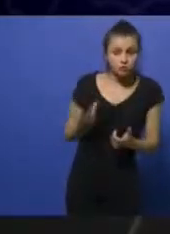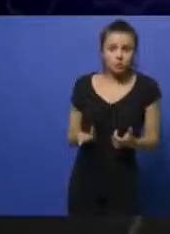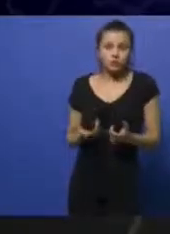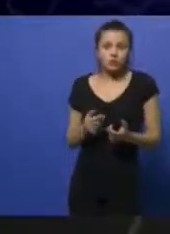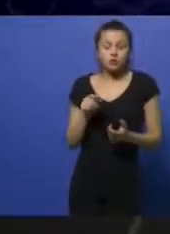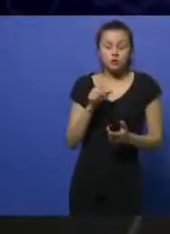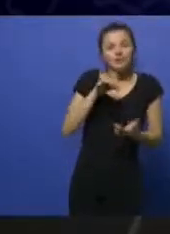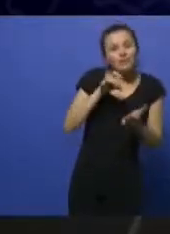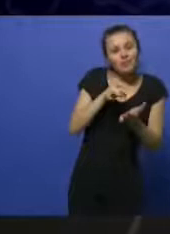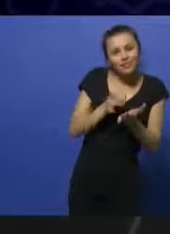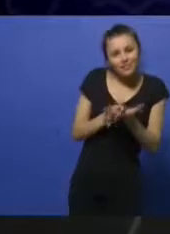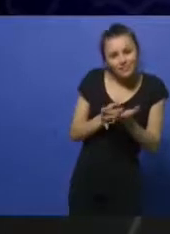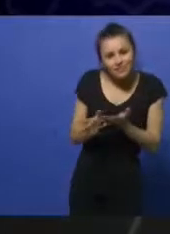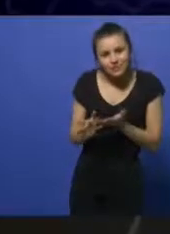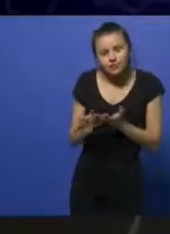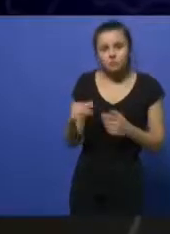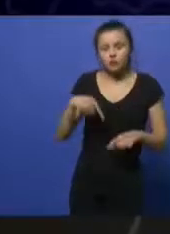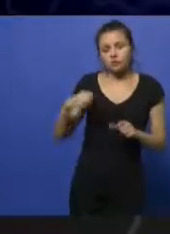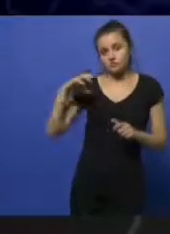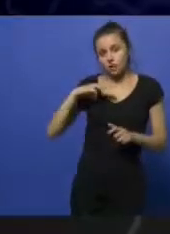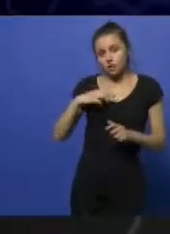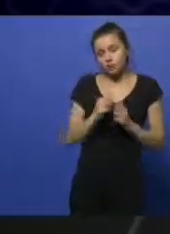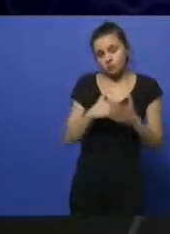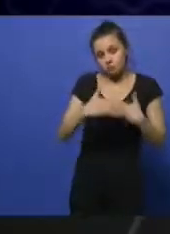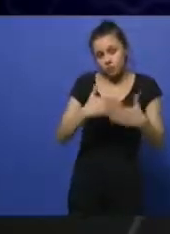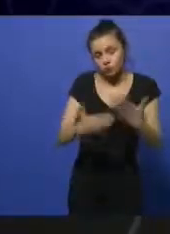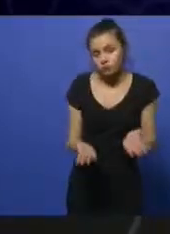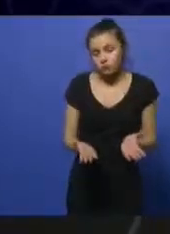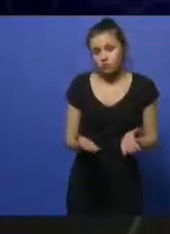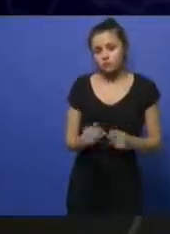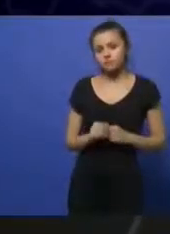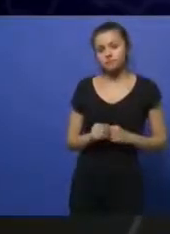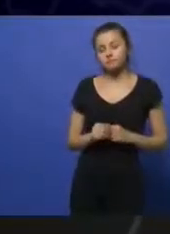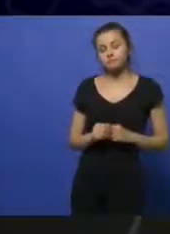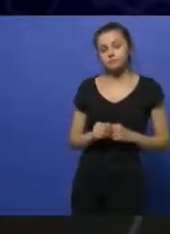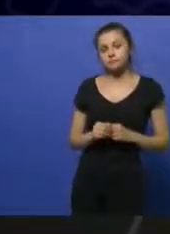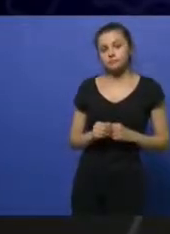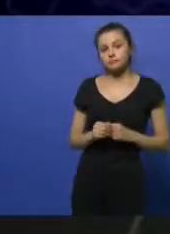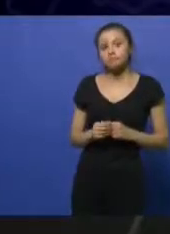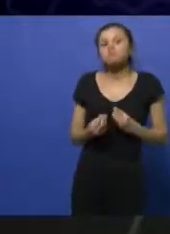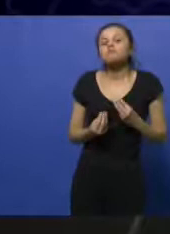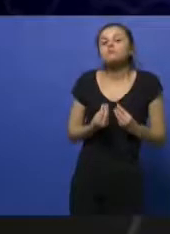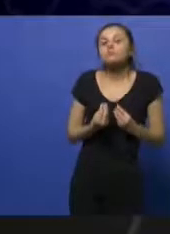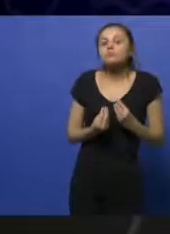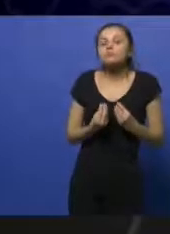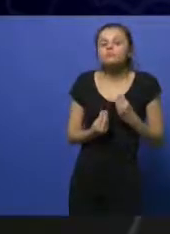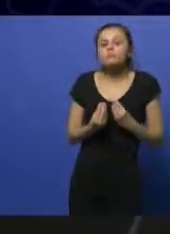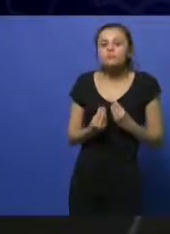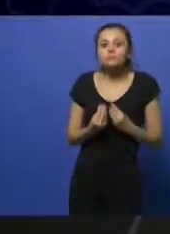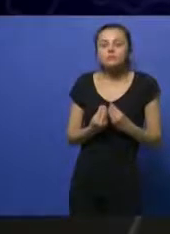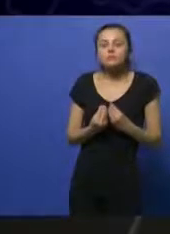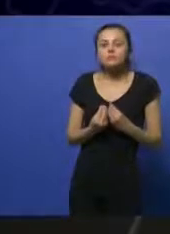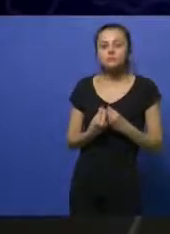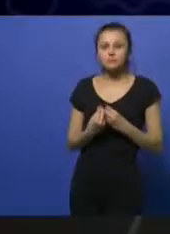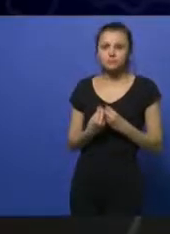ahora nos está faltando gente en producción. Uh-huh. Entonces, bueno, ¿cómo van a hacer si esto